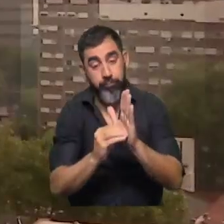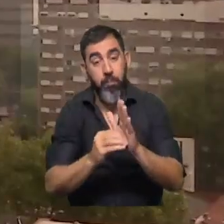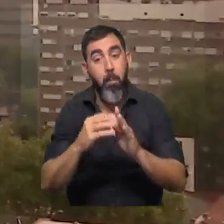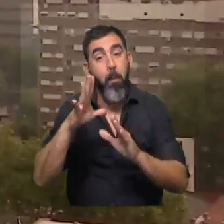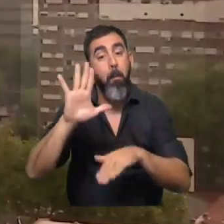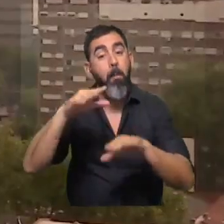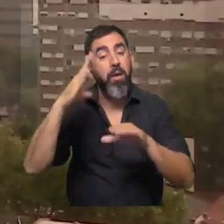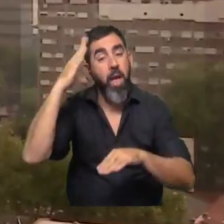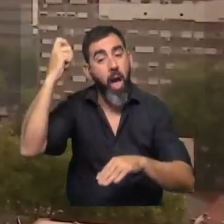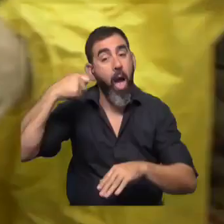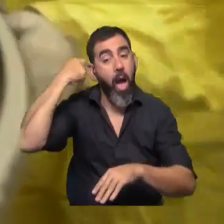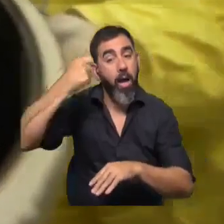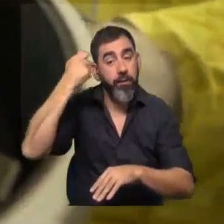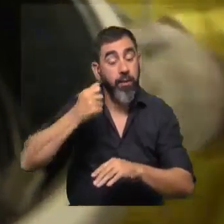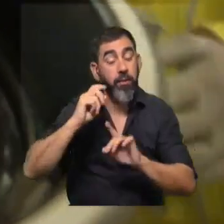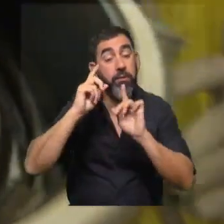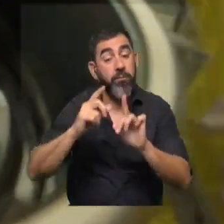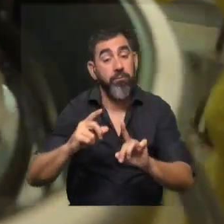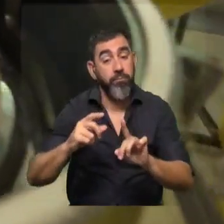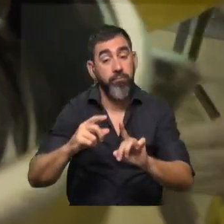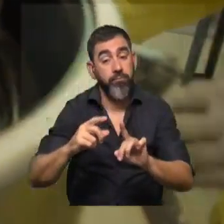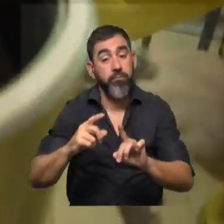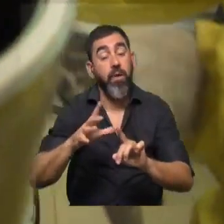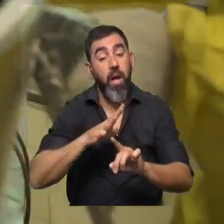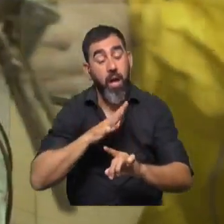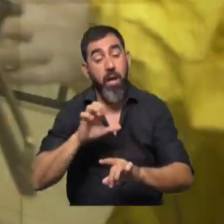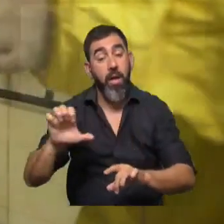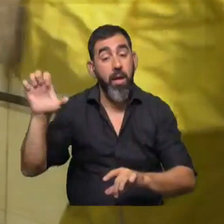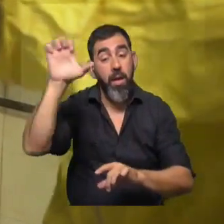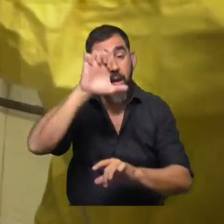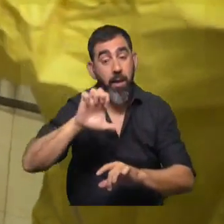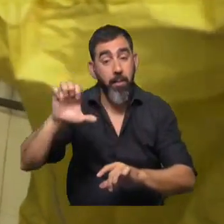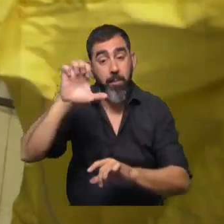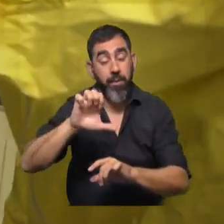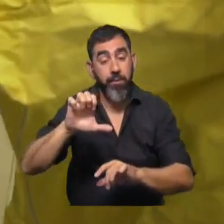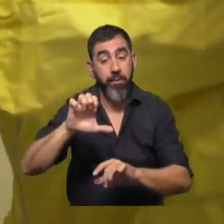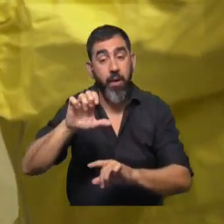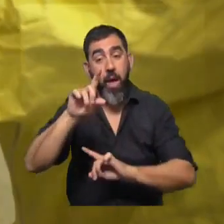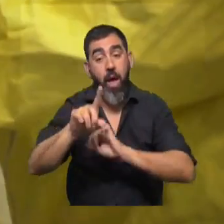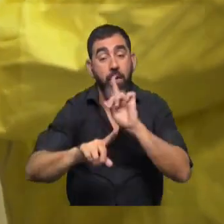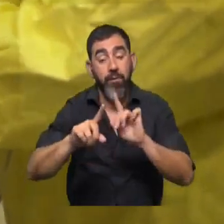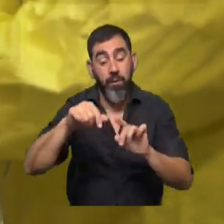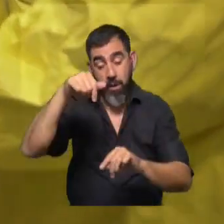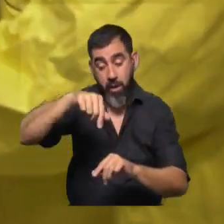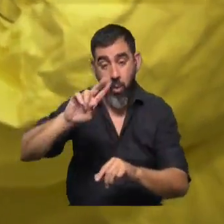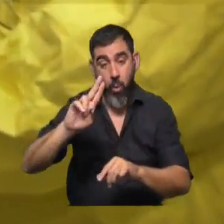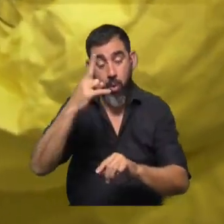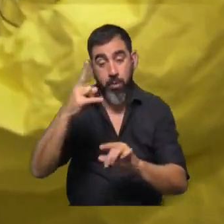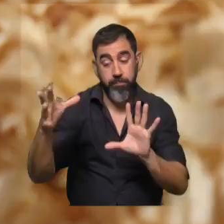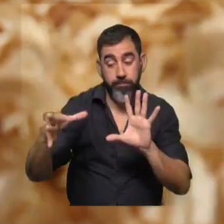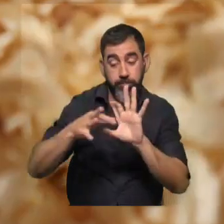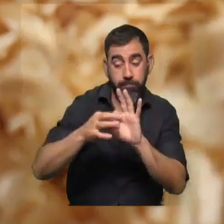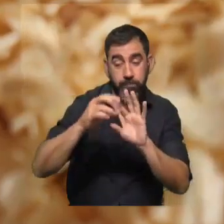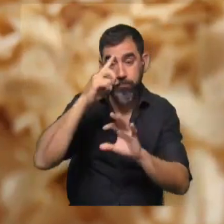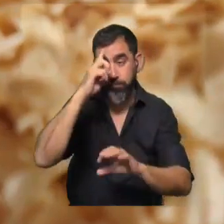Antel, y después aparecen empresas que en muchos casos son empresas nacionales, filiales de